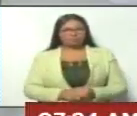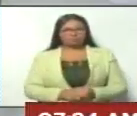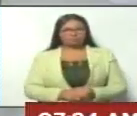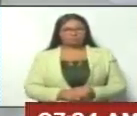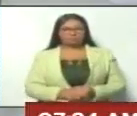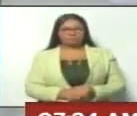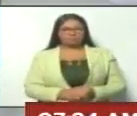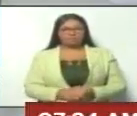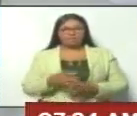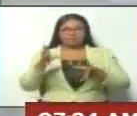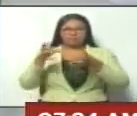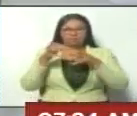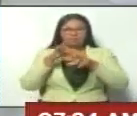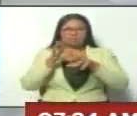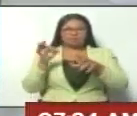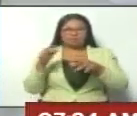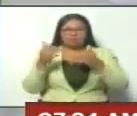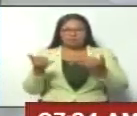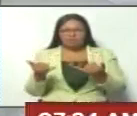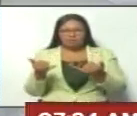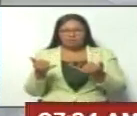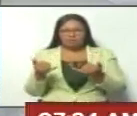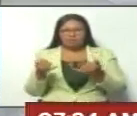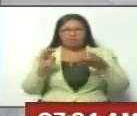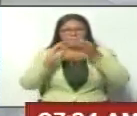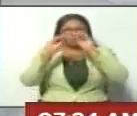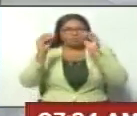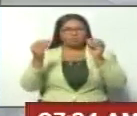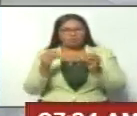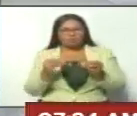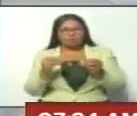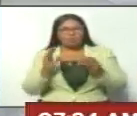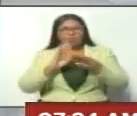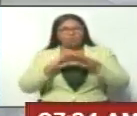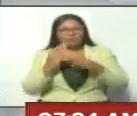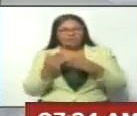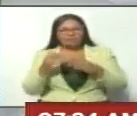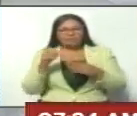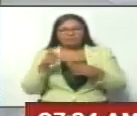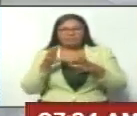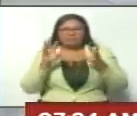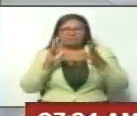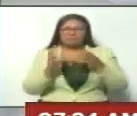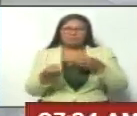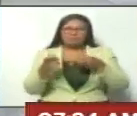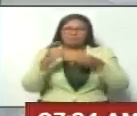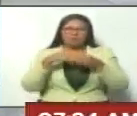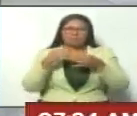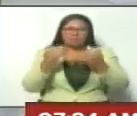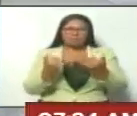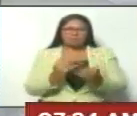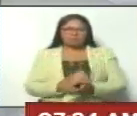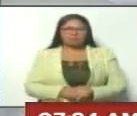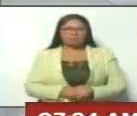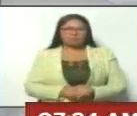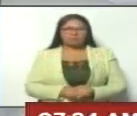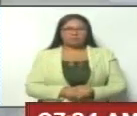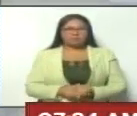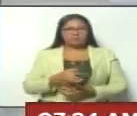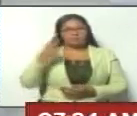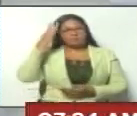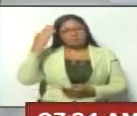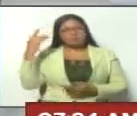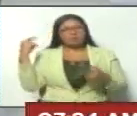ese objeto dejó de ser un objeto escultórico porque está... forma parte entonces del imaginario